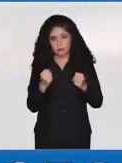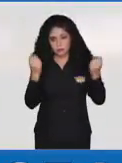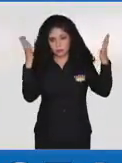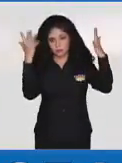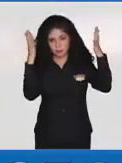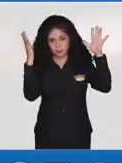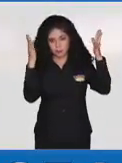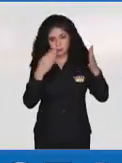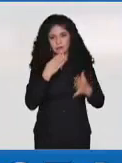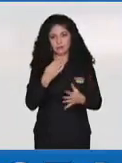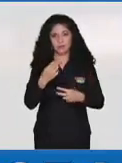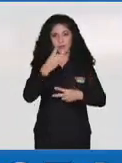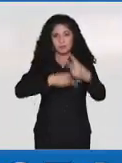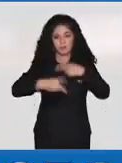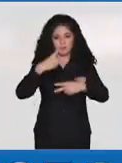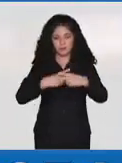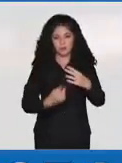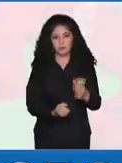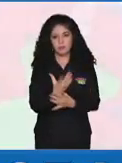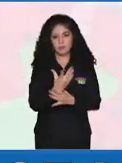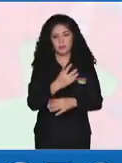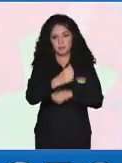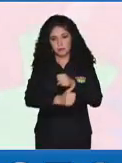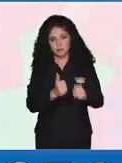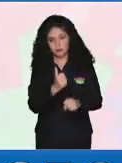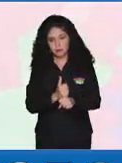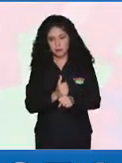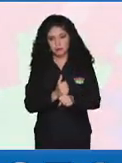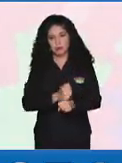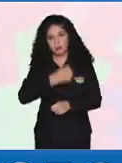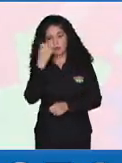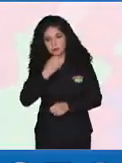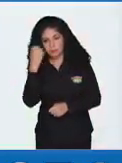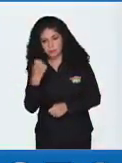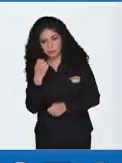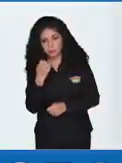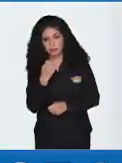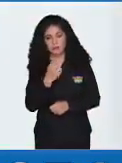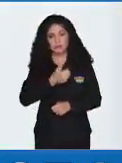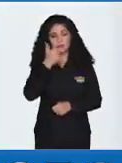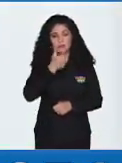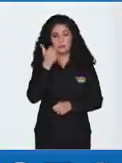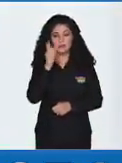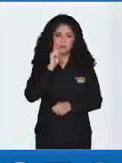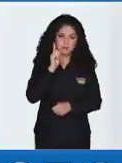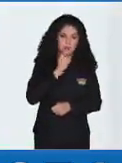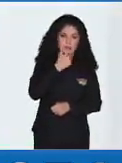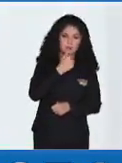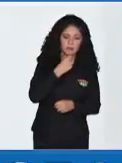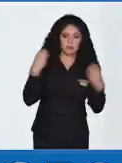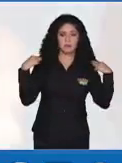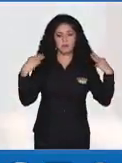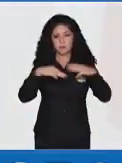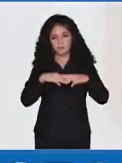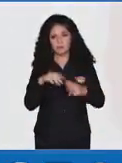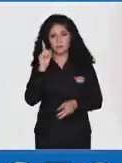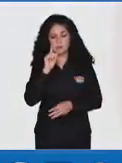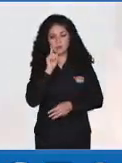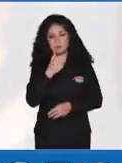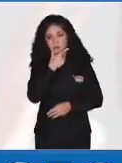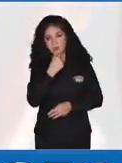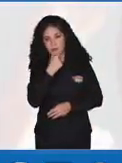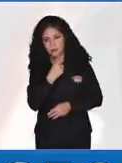bienvenida al nuevo ciclo escolar, a las y los estudiantes, a las maestras y maestros,